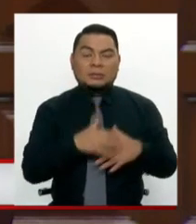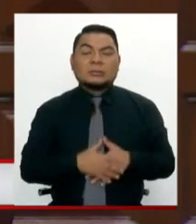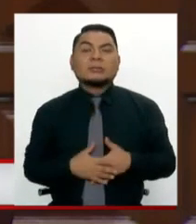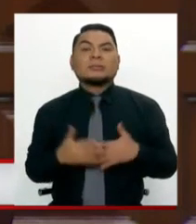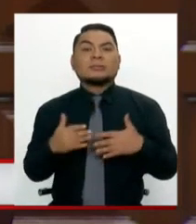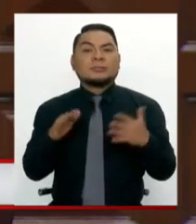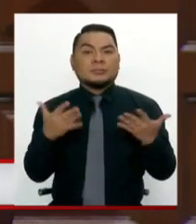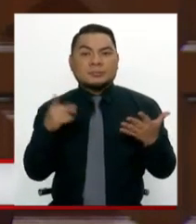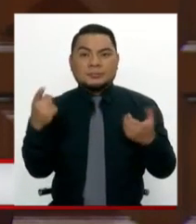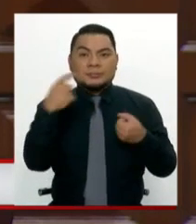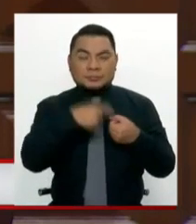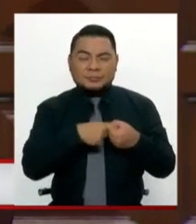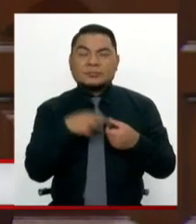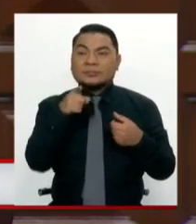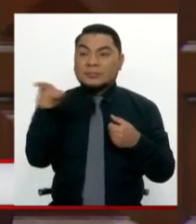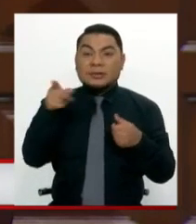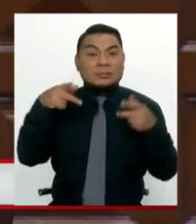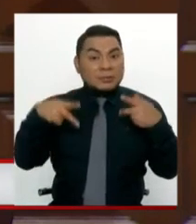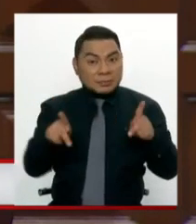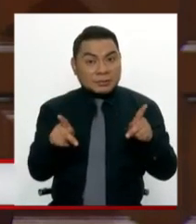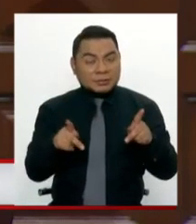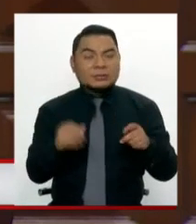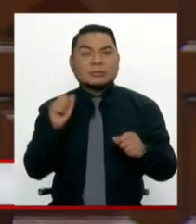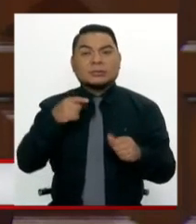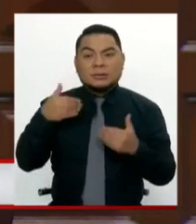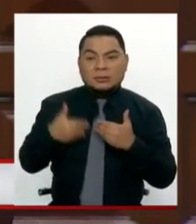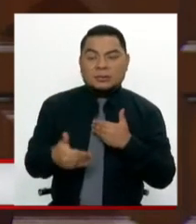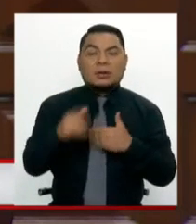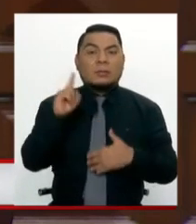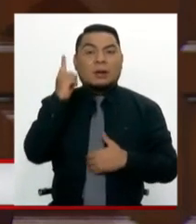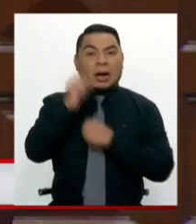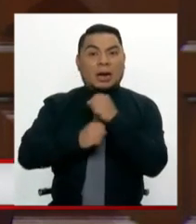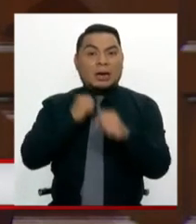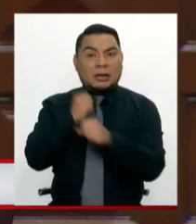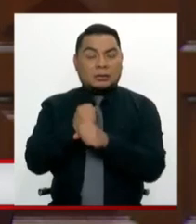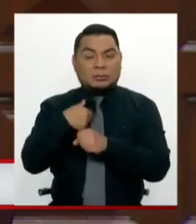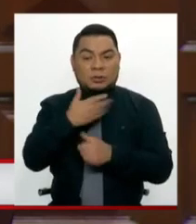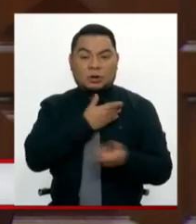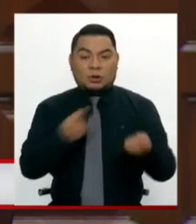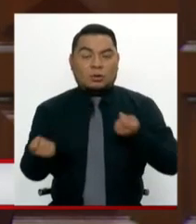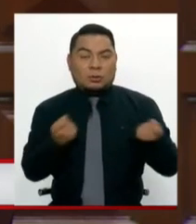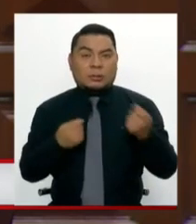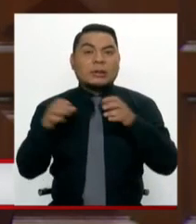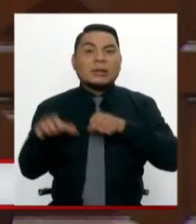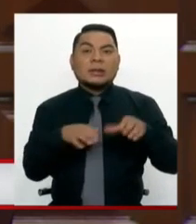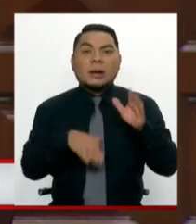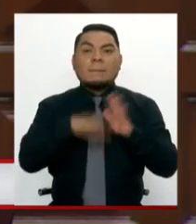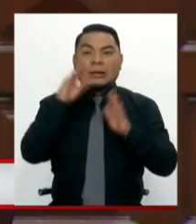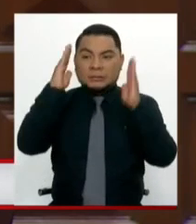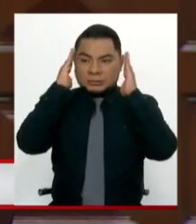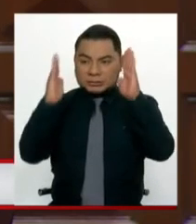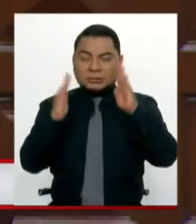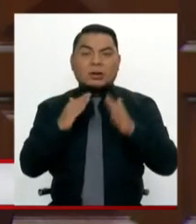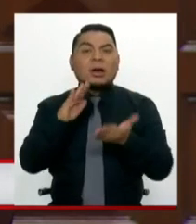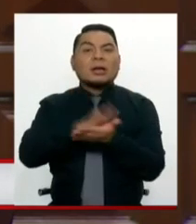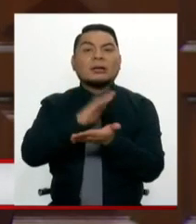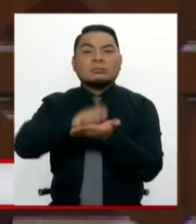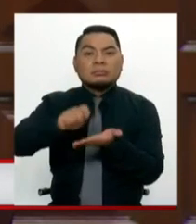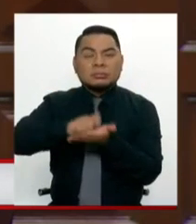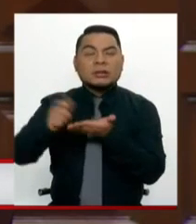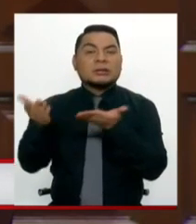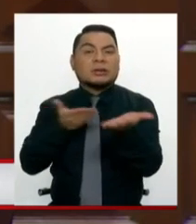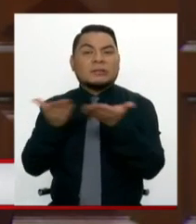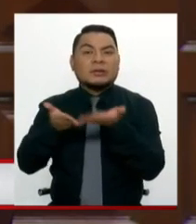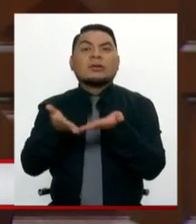que ya existen, los que han permitido que durante el primer año de gobierno se realicen más atenciones de trámites y